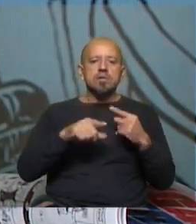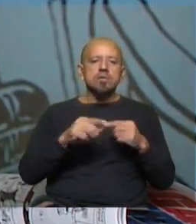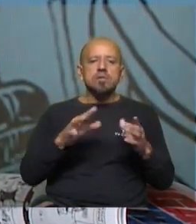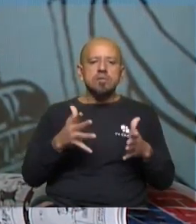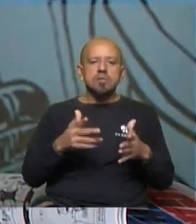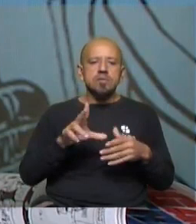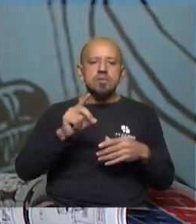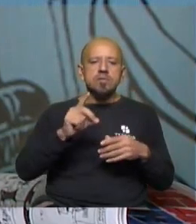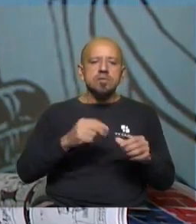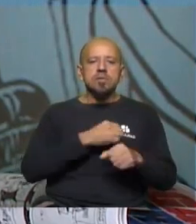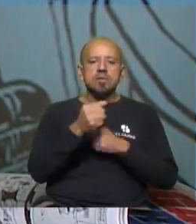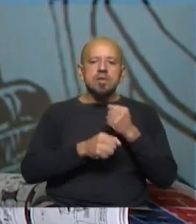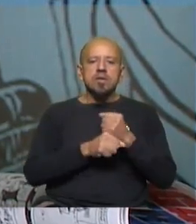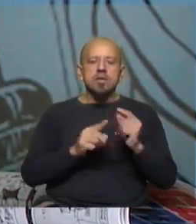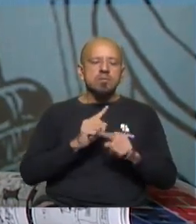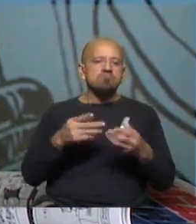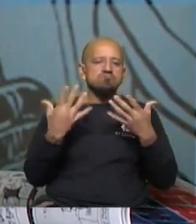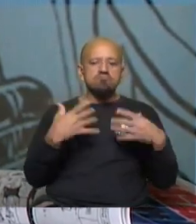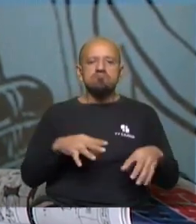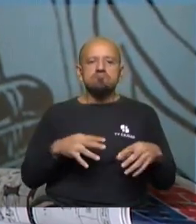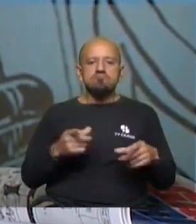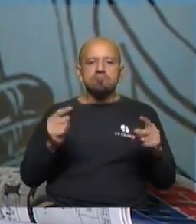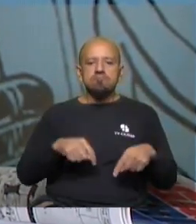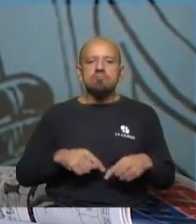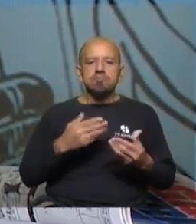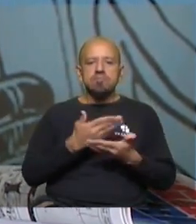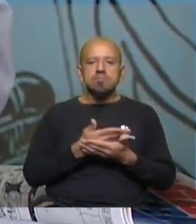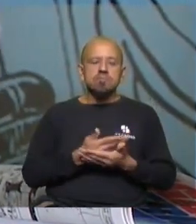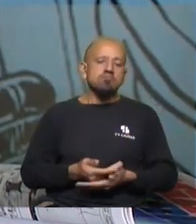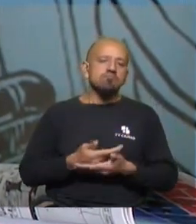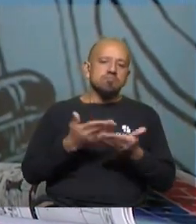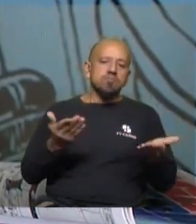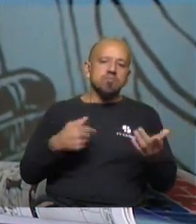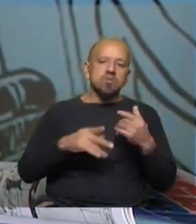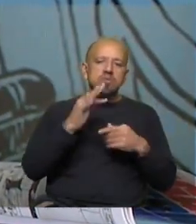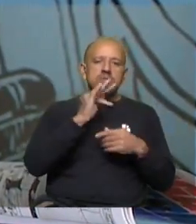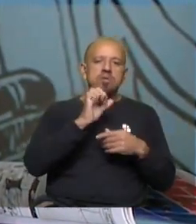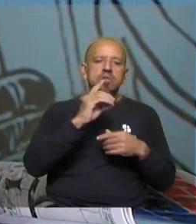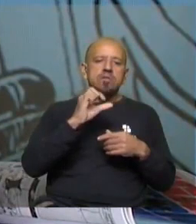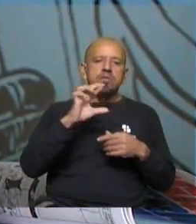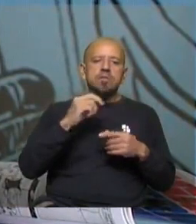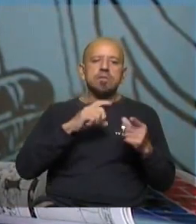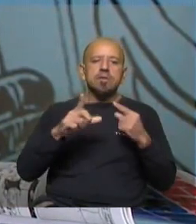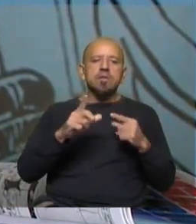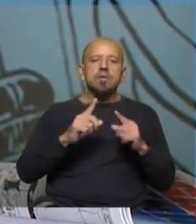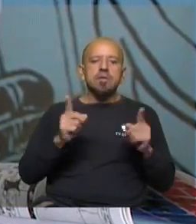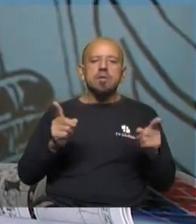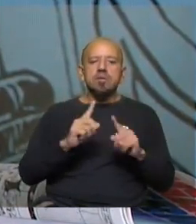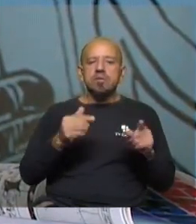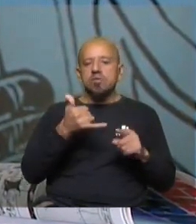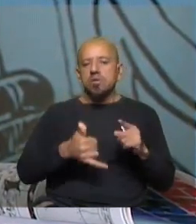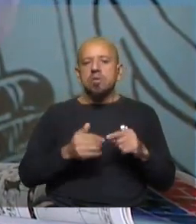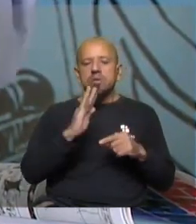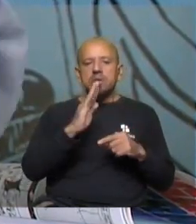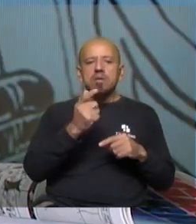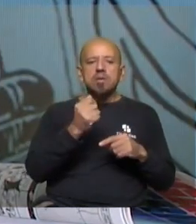los últimos 30 años no quiso venir acá la patria de él era una patria más grande una patria Federal Así que él también se quedó sin Patria y bueno